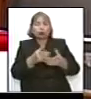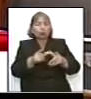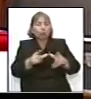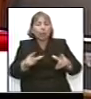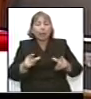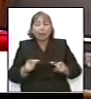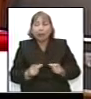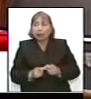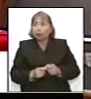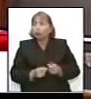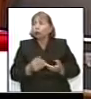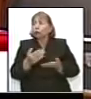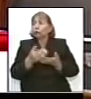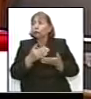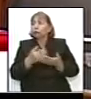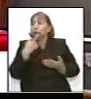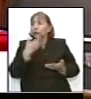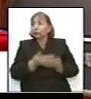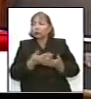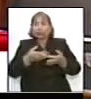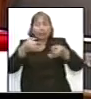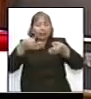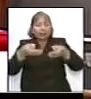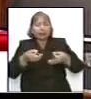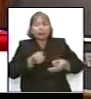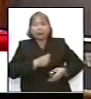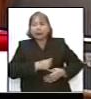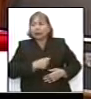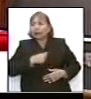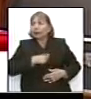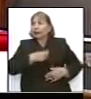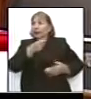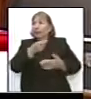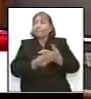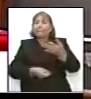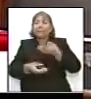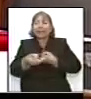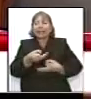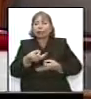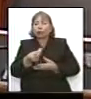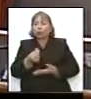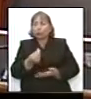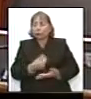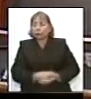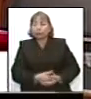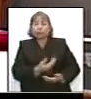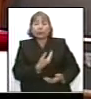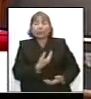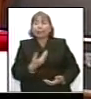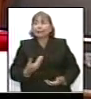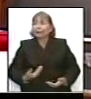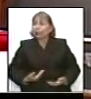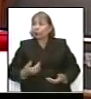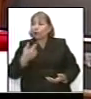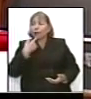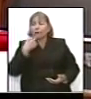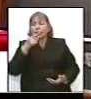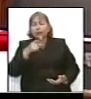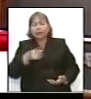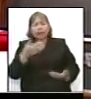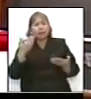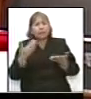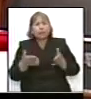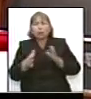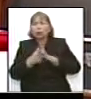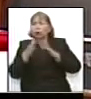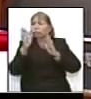una infraestructura que lamentablemente, por la falta de presupuesto del Estado, está muy venido